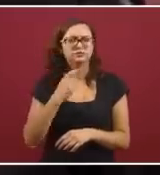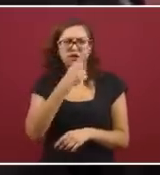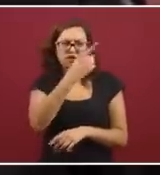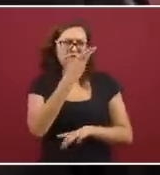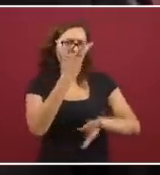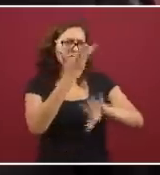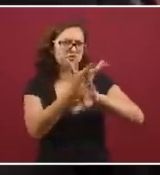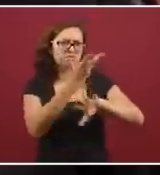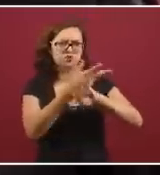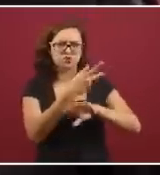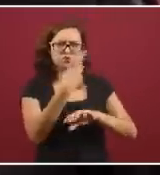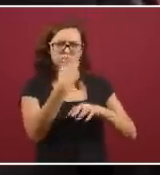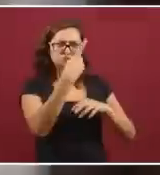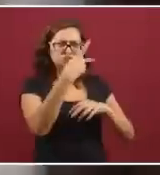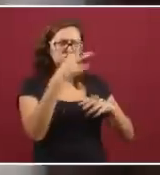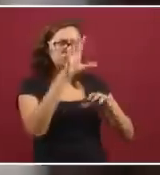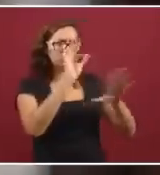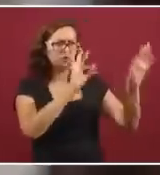de eeuu